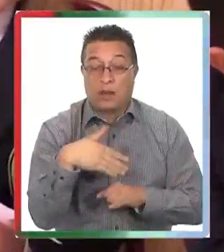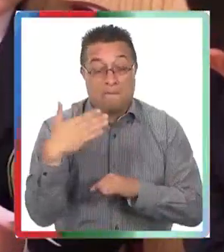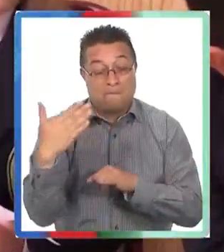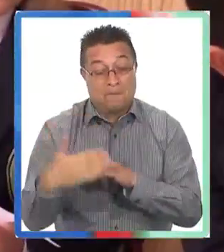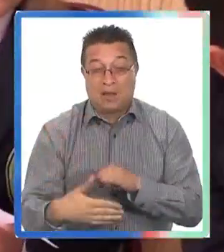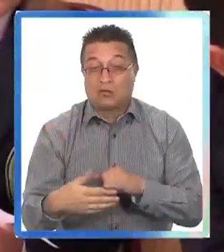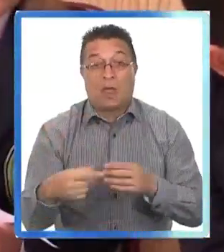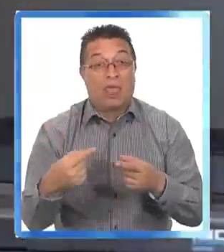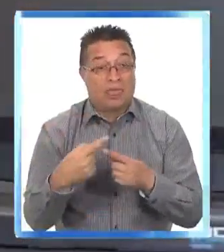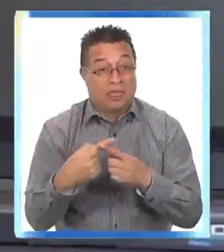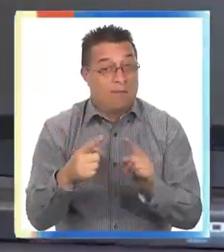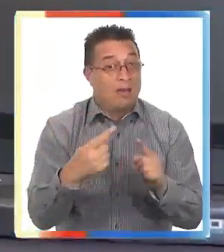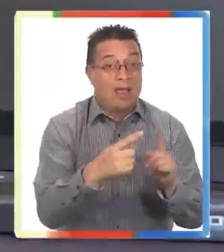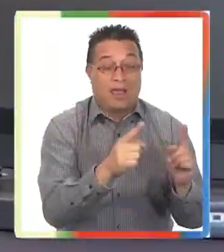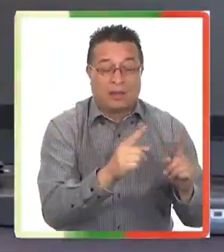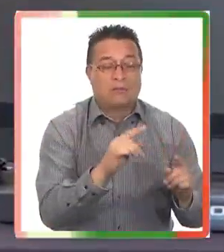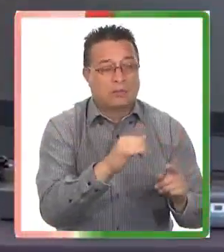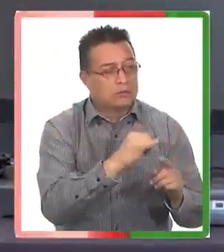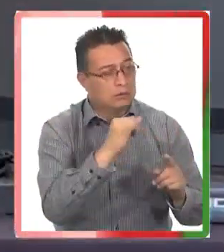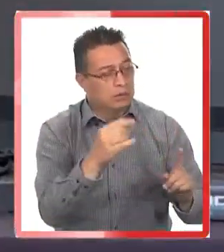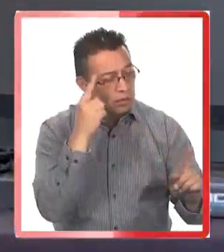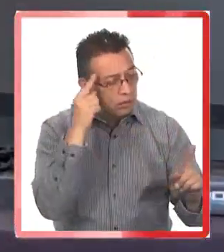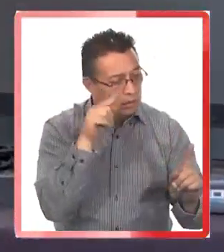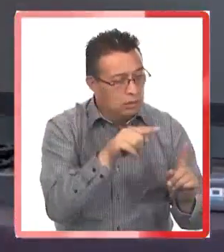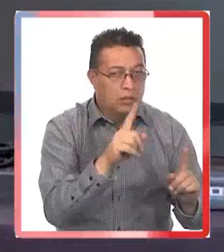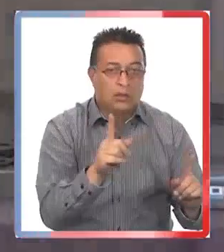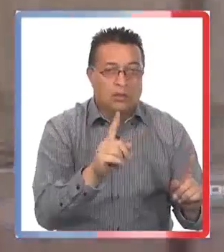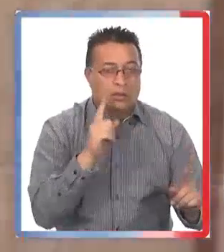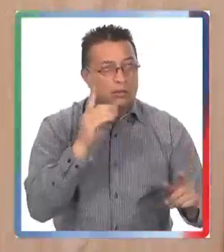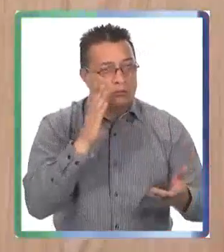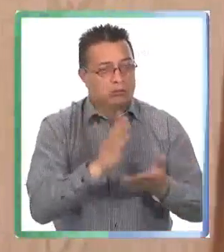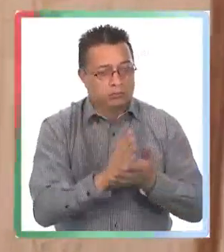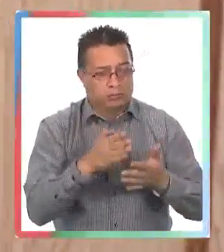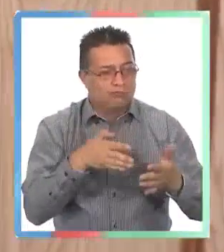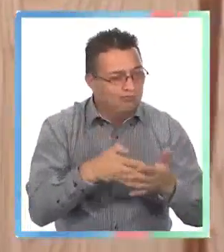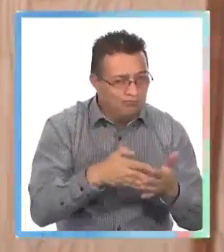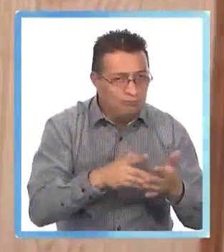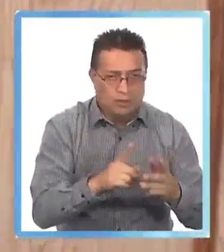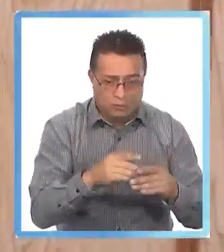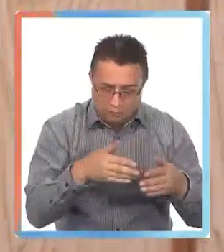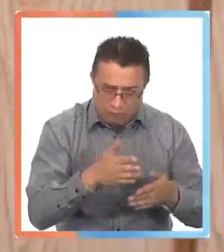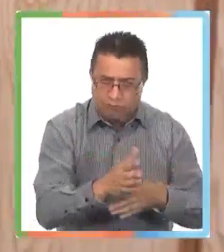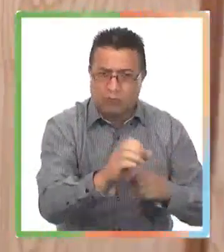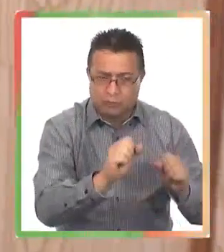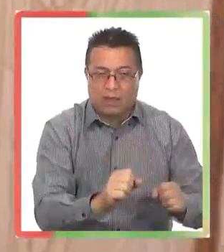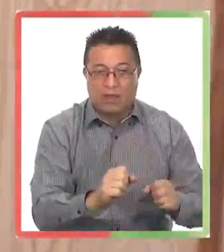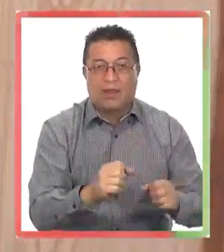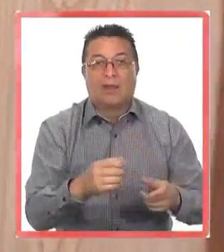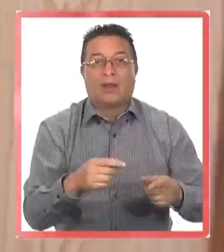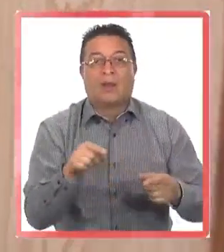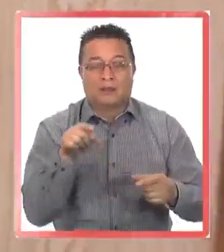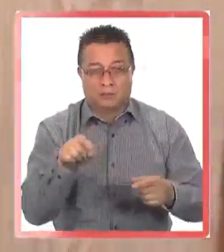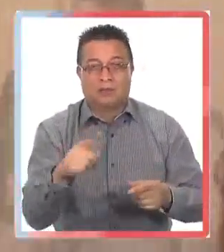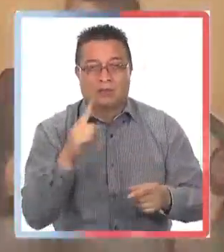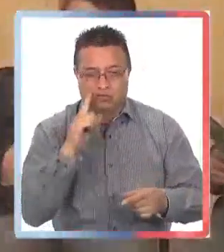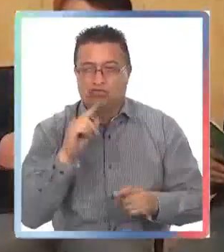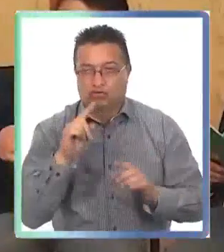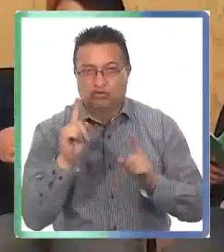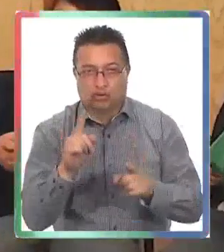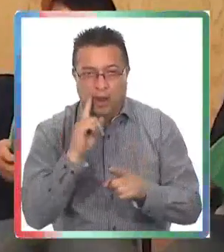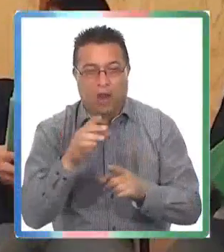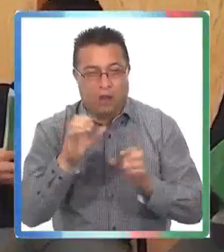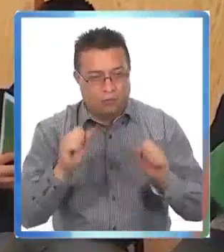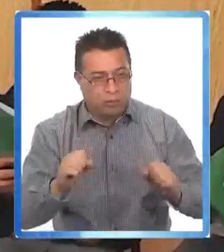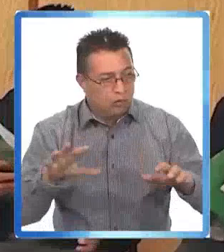plazos diferentes siempre, que uno no establezca límites. Destaco a la docente que